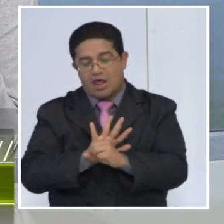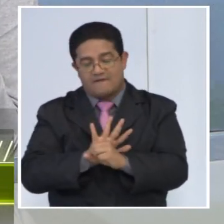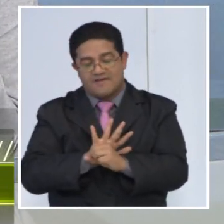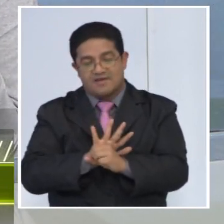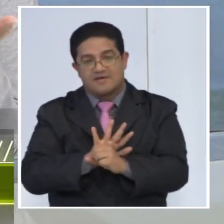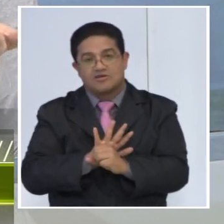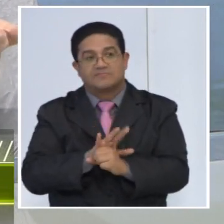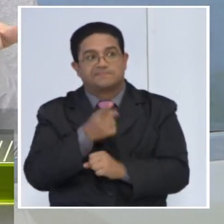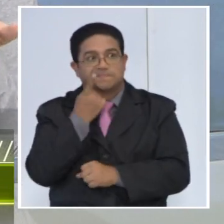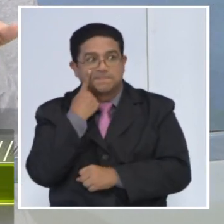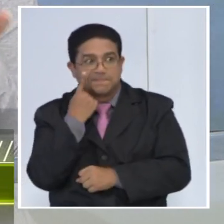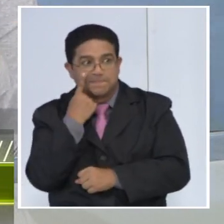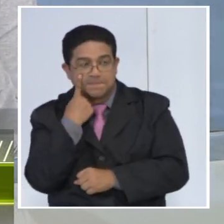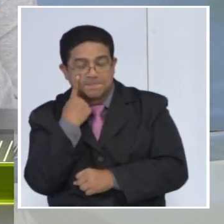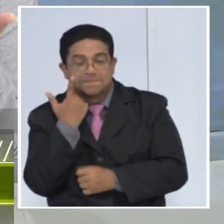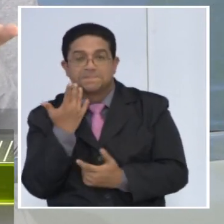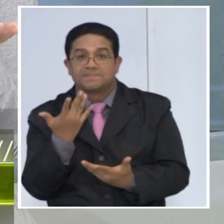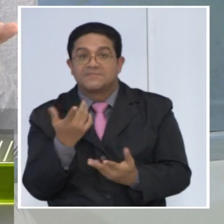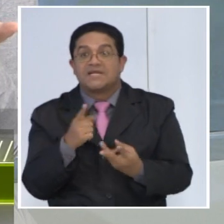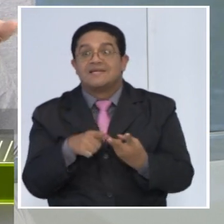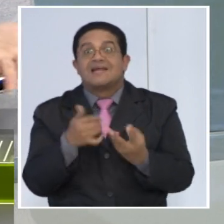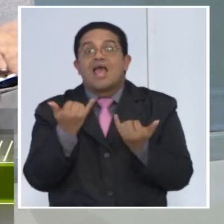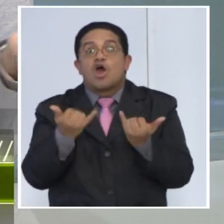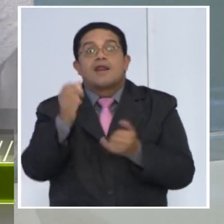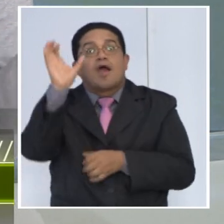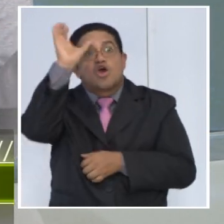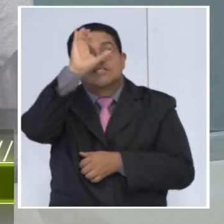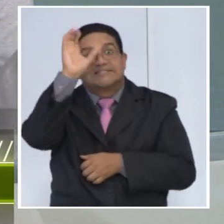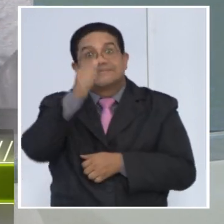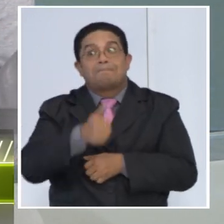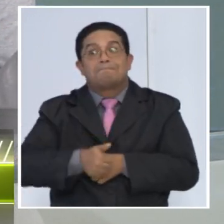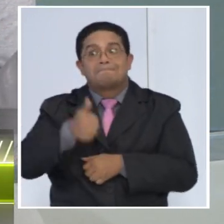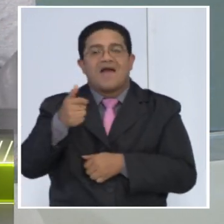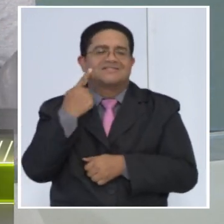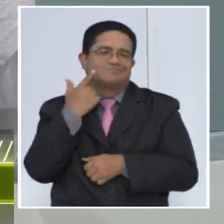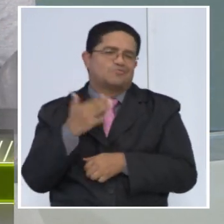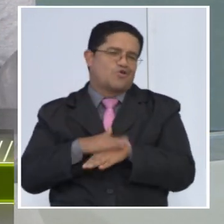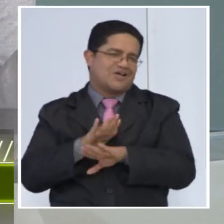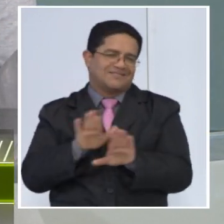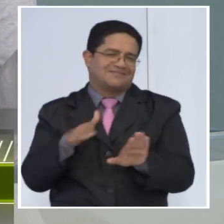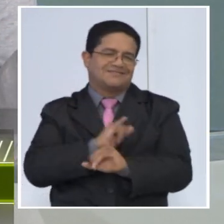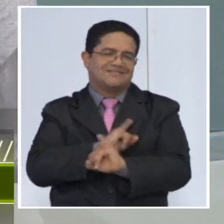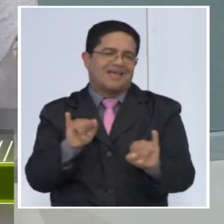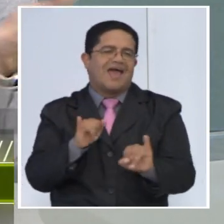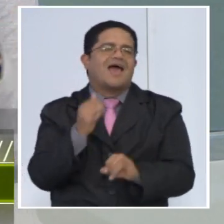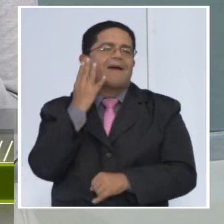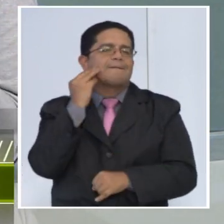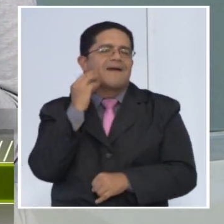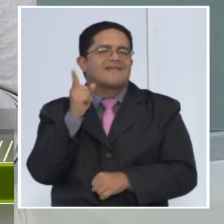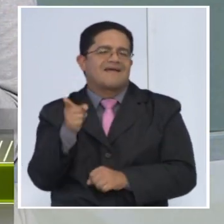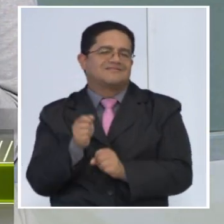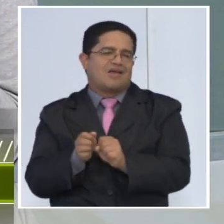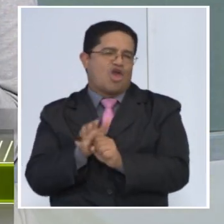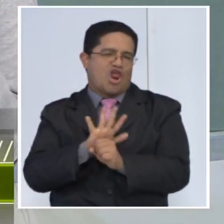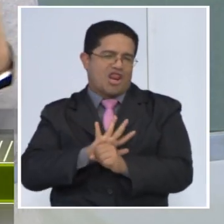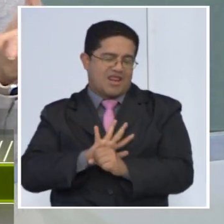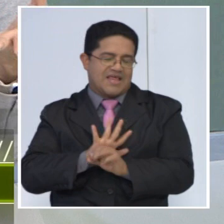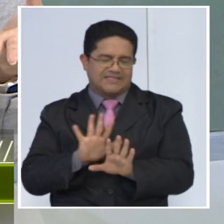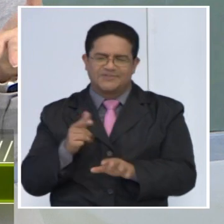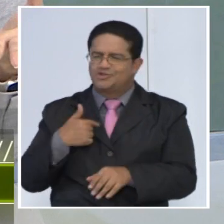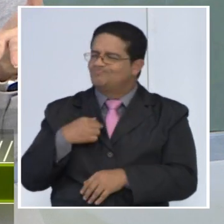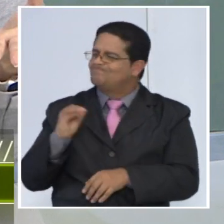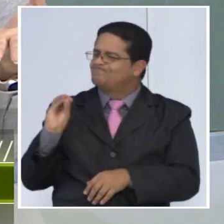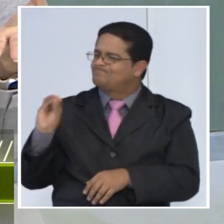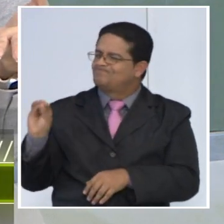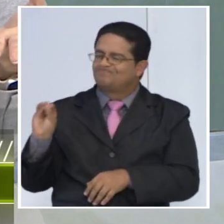que estar conscientes, más aún después de haber pasado como una pandemia como la que pasamos, ¿no? Entonces yo le decía,